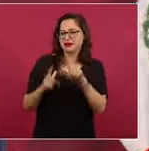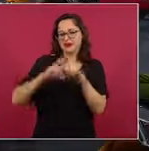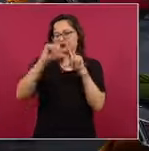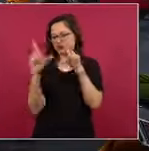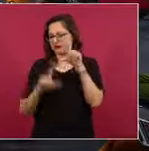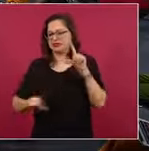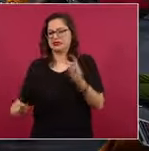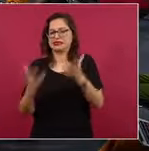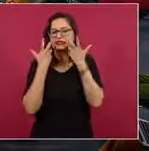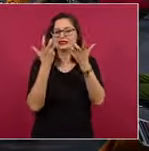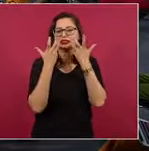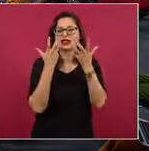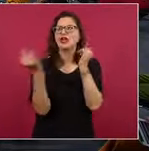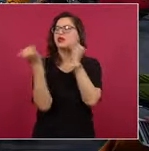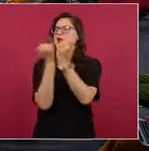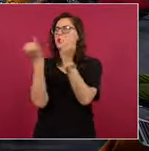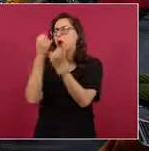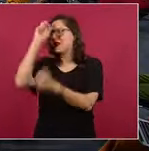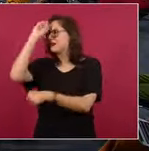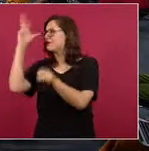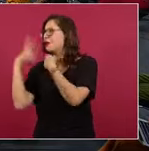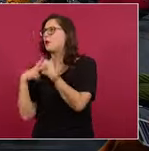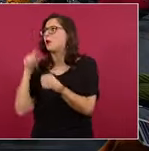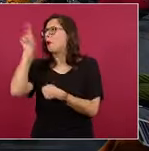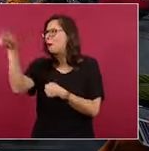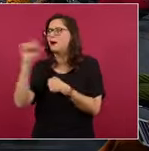como en Europa, como en otras partes.